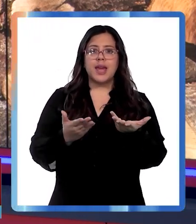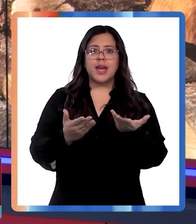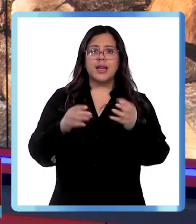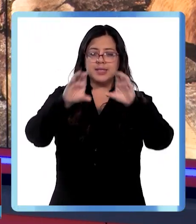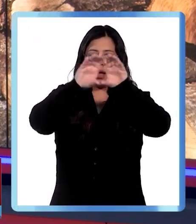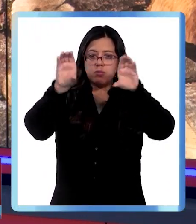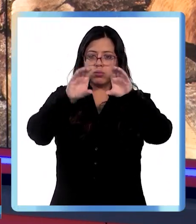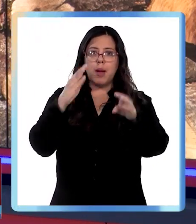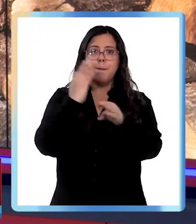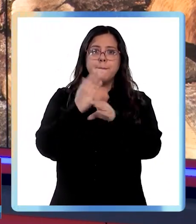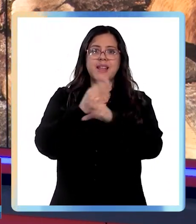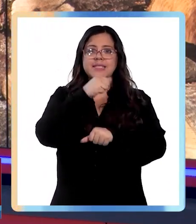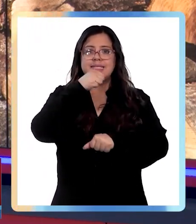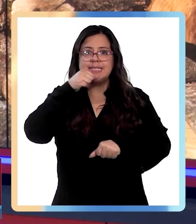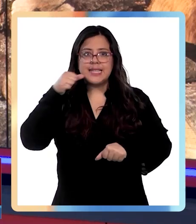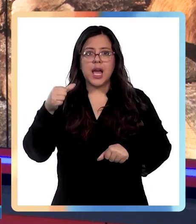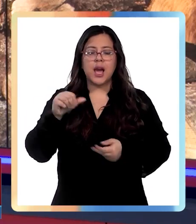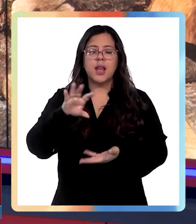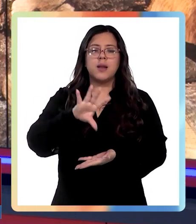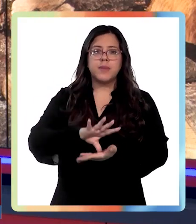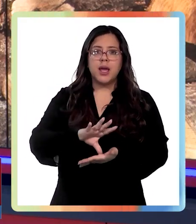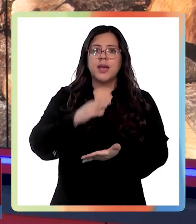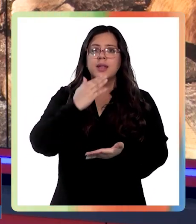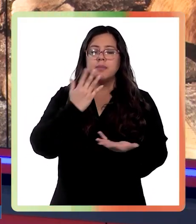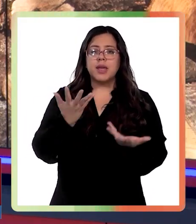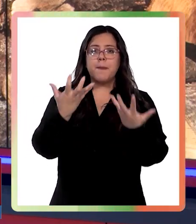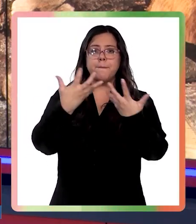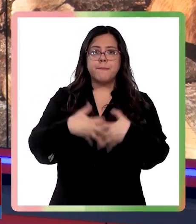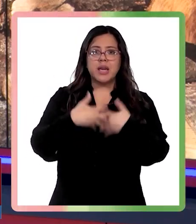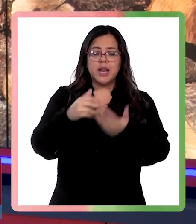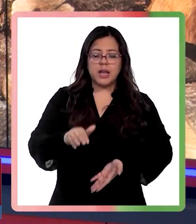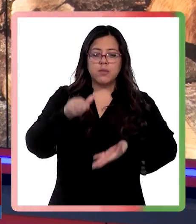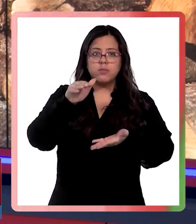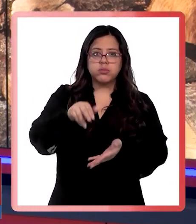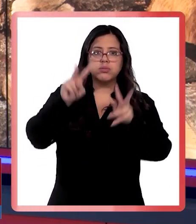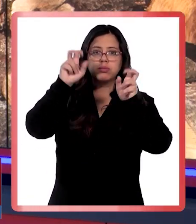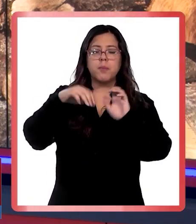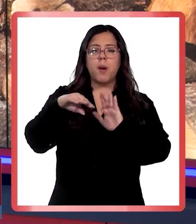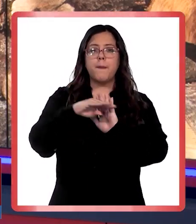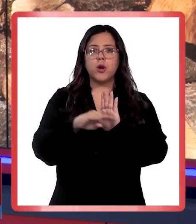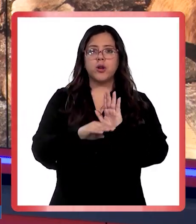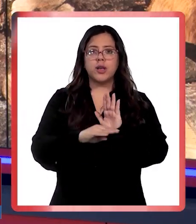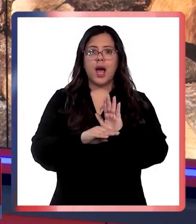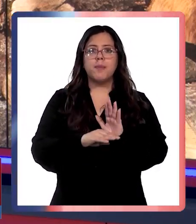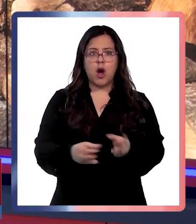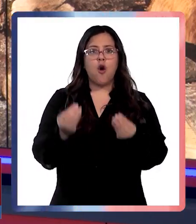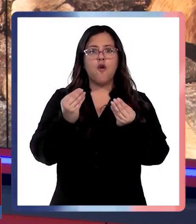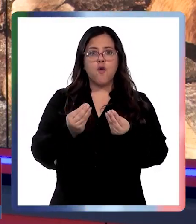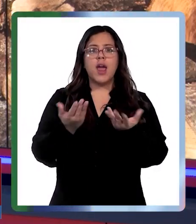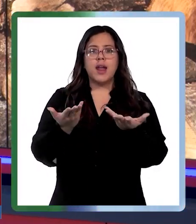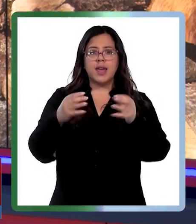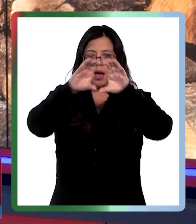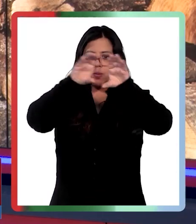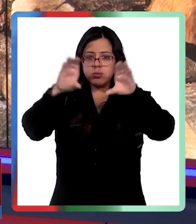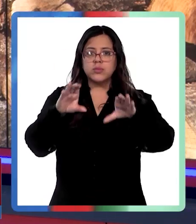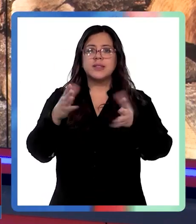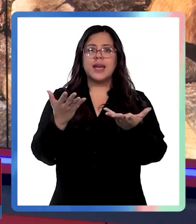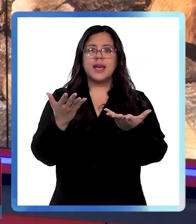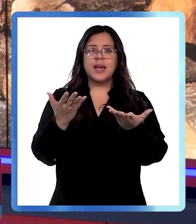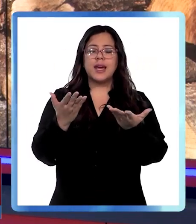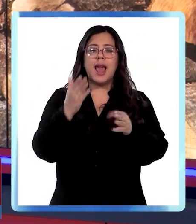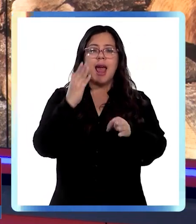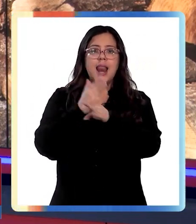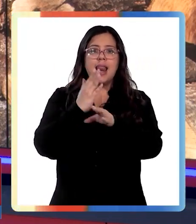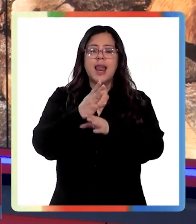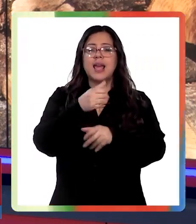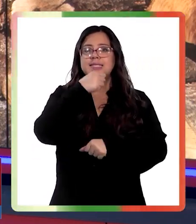Leña Más Seca a nivel nacional, y se entregó maquinaria en el marco del programa Ta Buena Tu Leña Seca en la región de